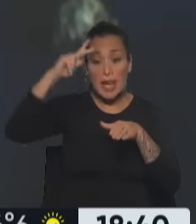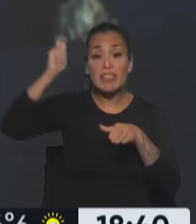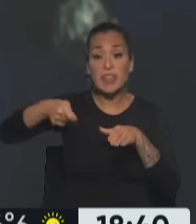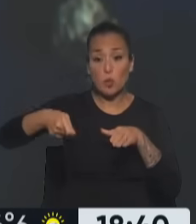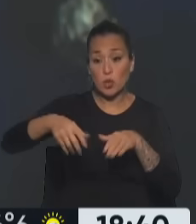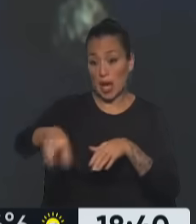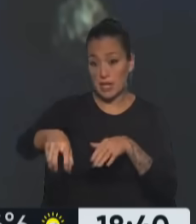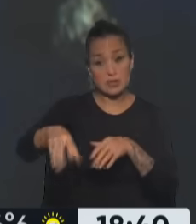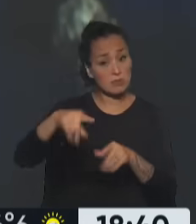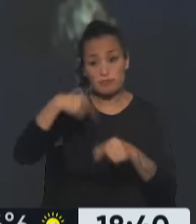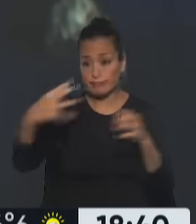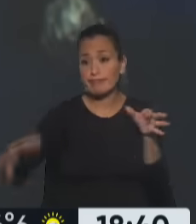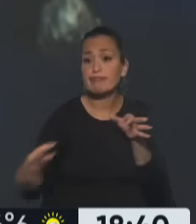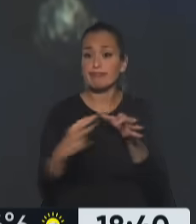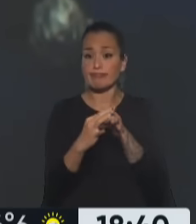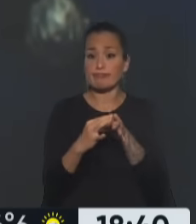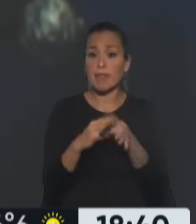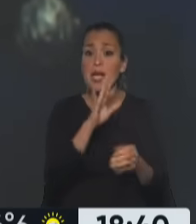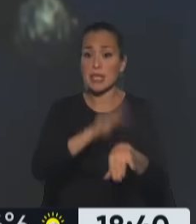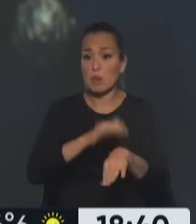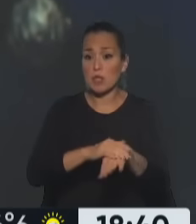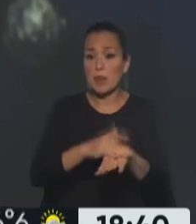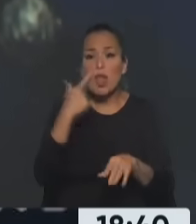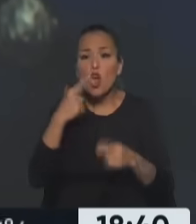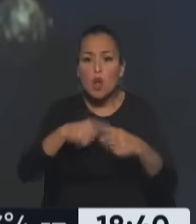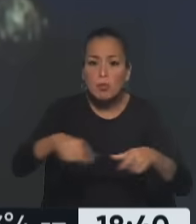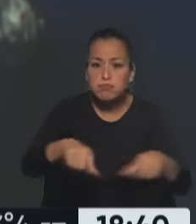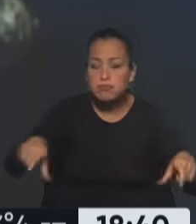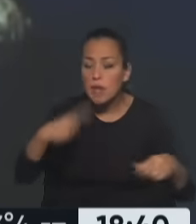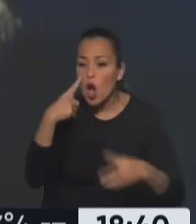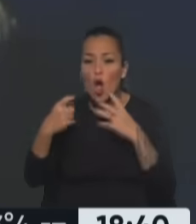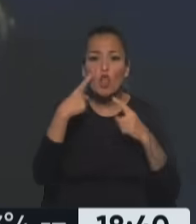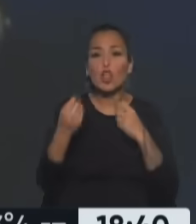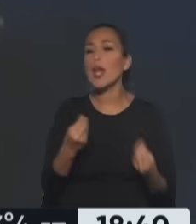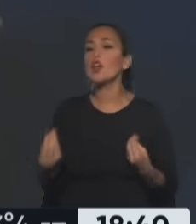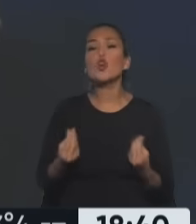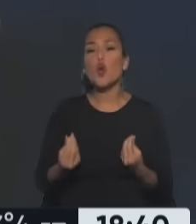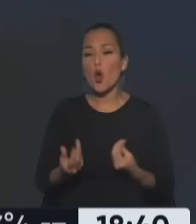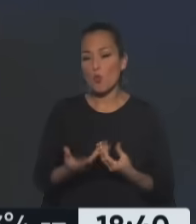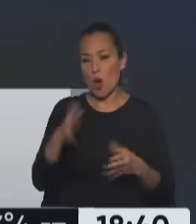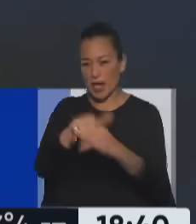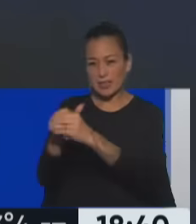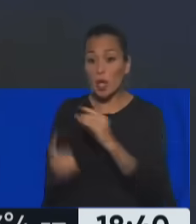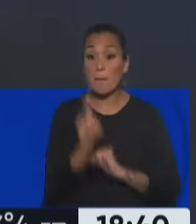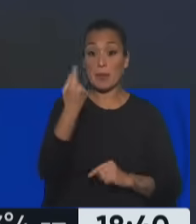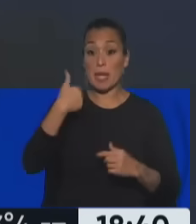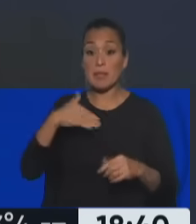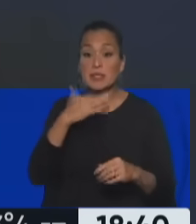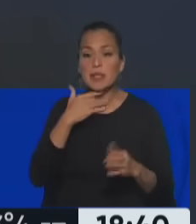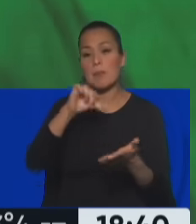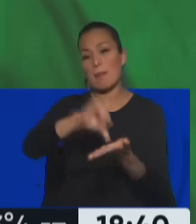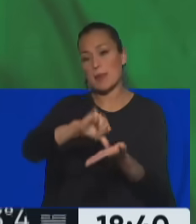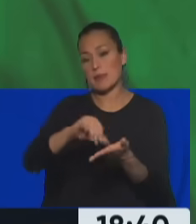momento de quienes iban a votar y de pronto no tenían demasiado claro cómo iba a suceder esta elección, que bueno, por supuesto fue la primera vez que se hizo.